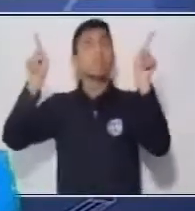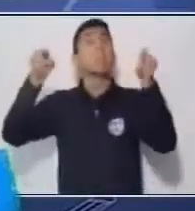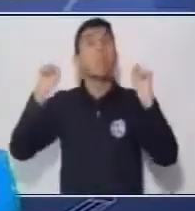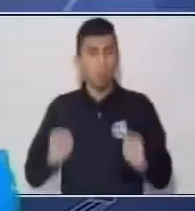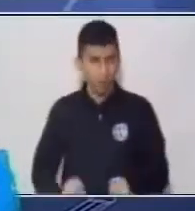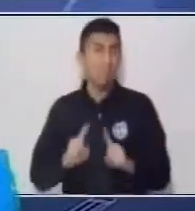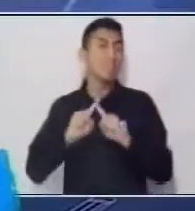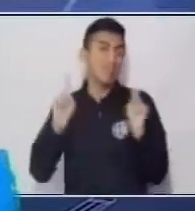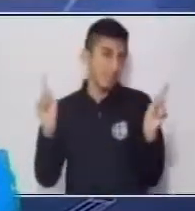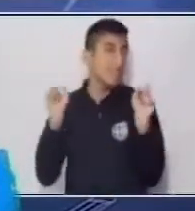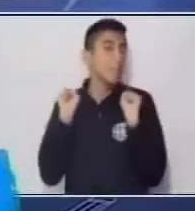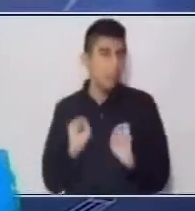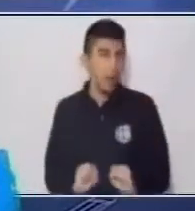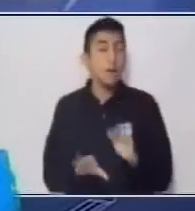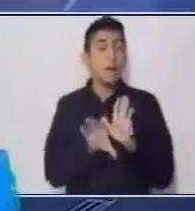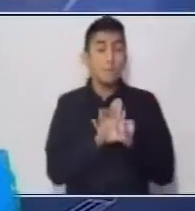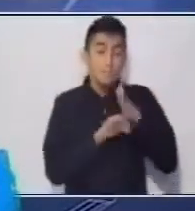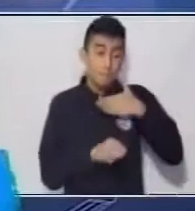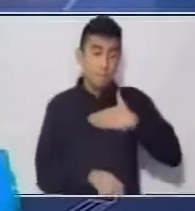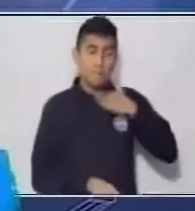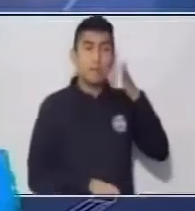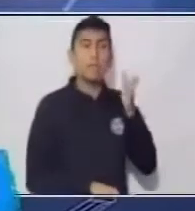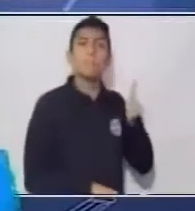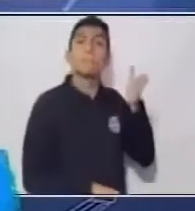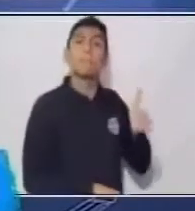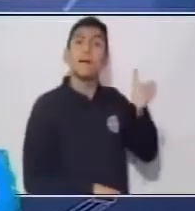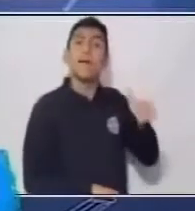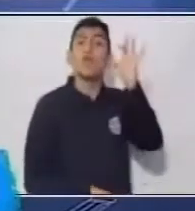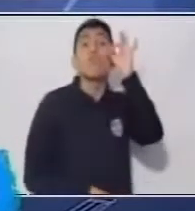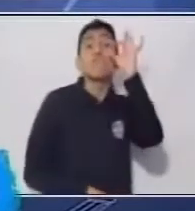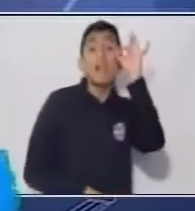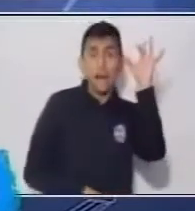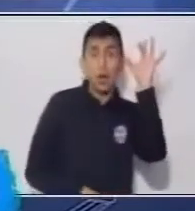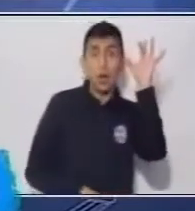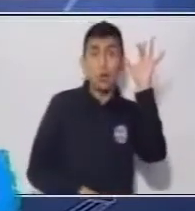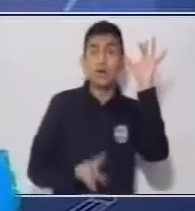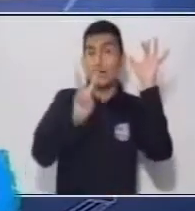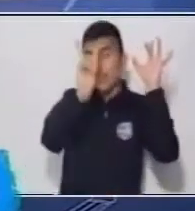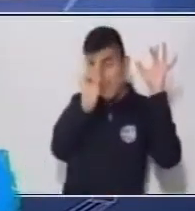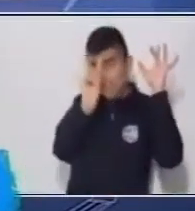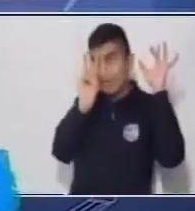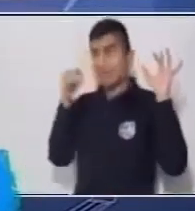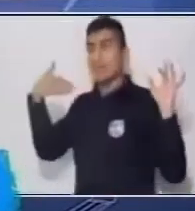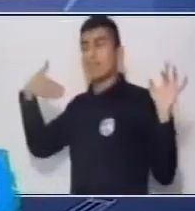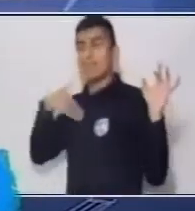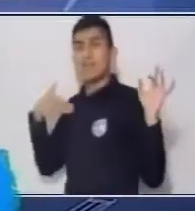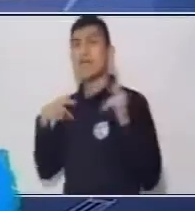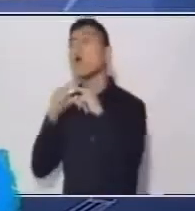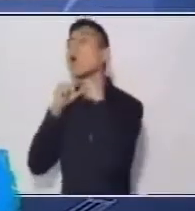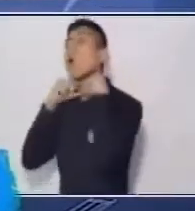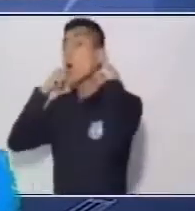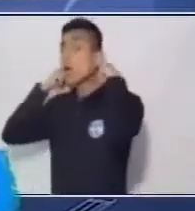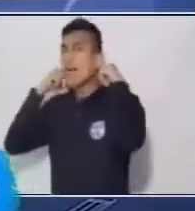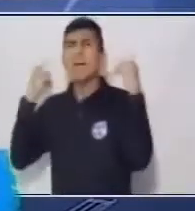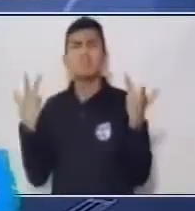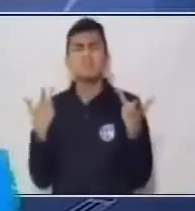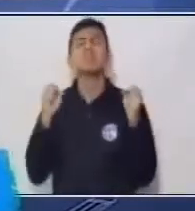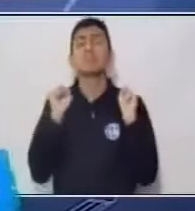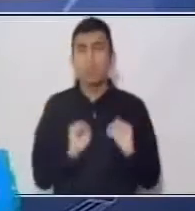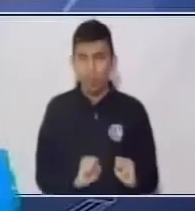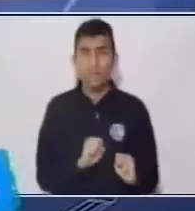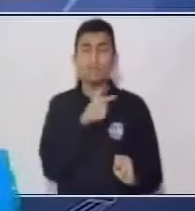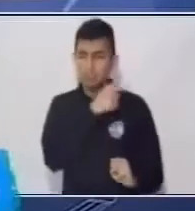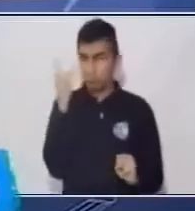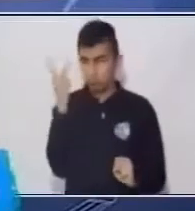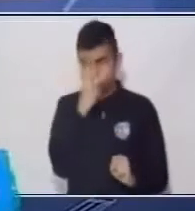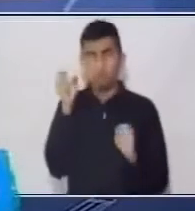Por ejemplo, mi perro es blanco y lleva collar. El verbo ser está conjugado y el